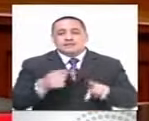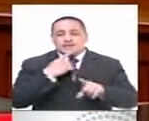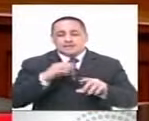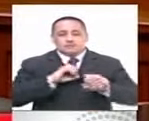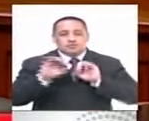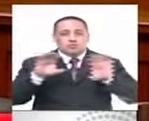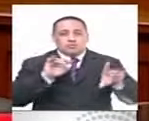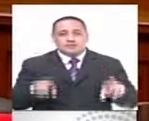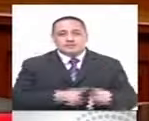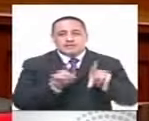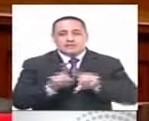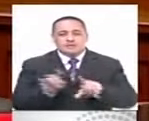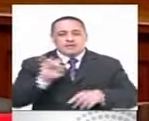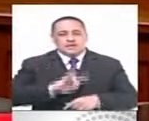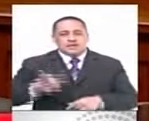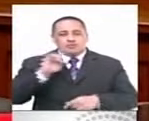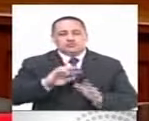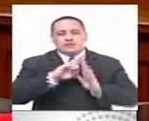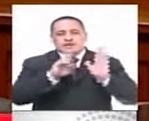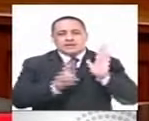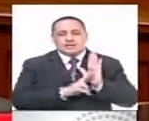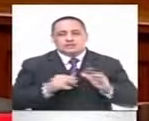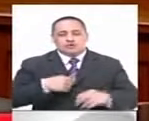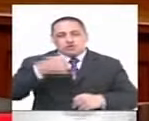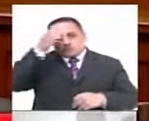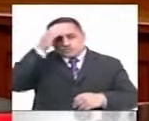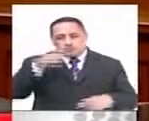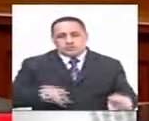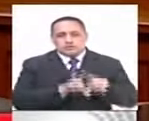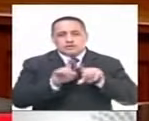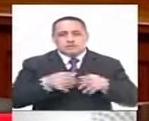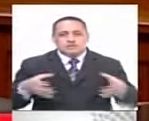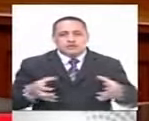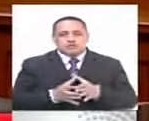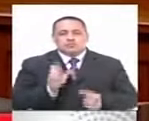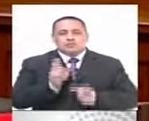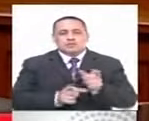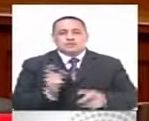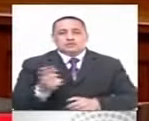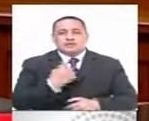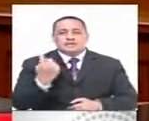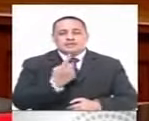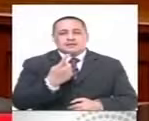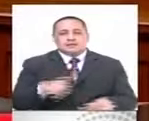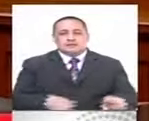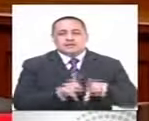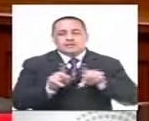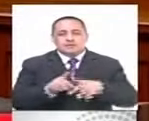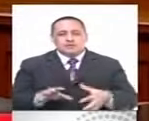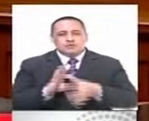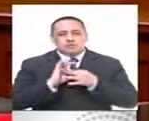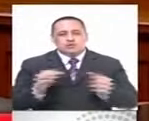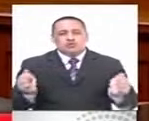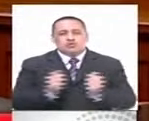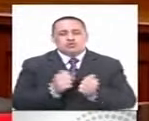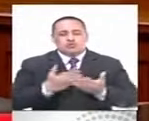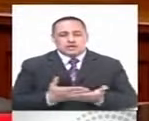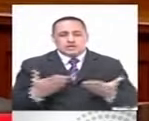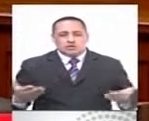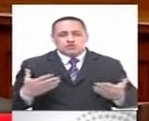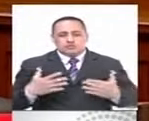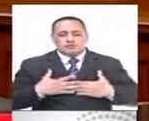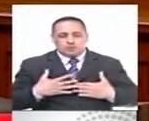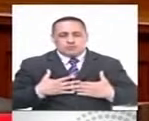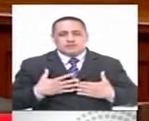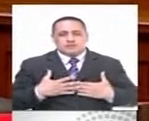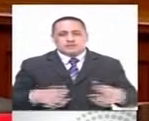promover también el uso del registro de conocimientos colectivos de pueblos indígenas vinculado a recursos